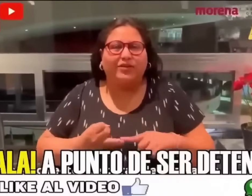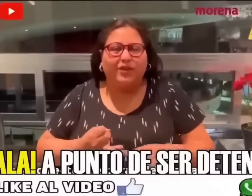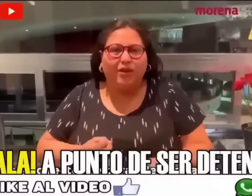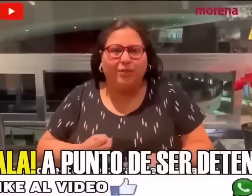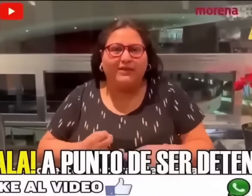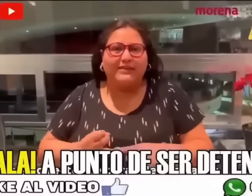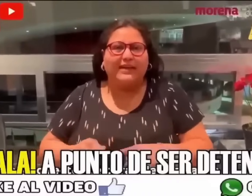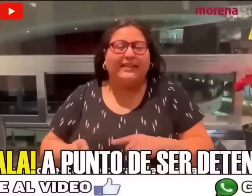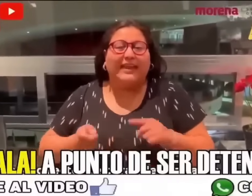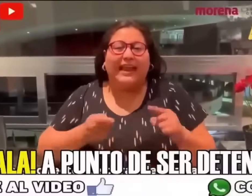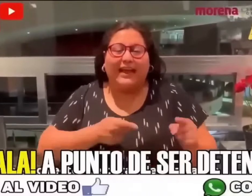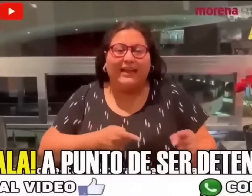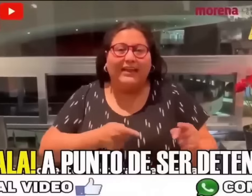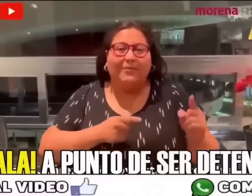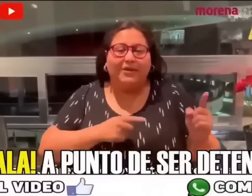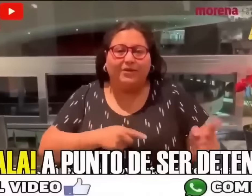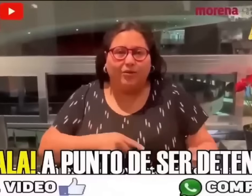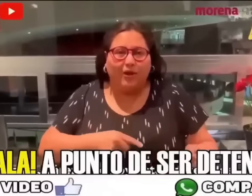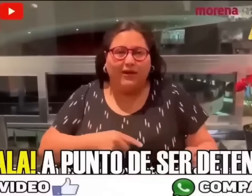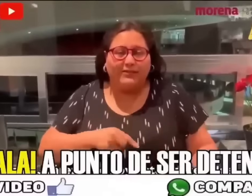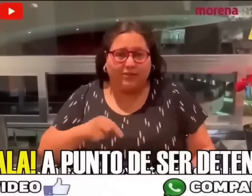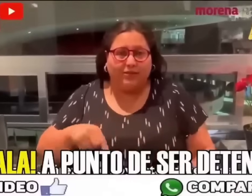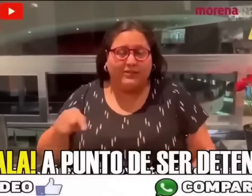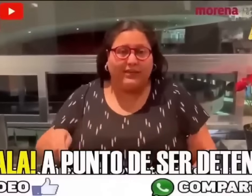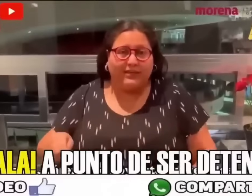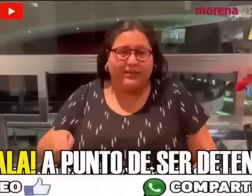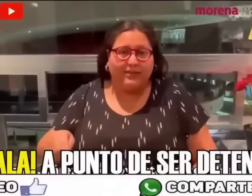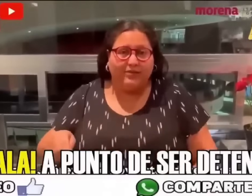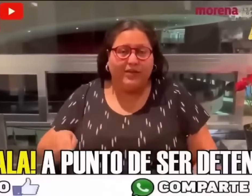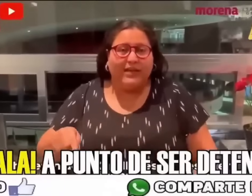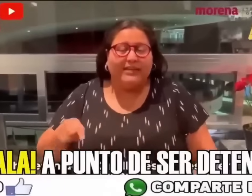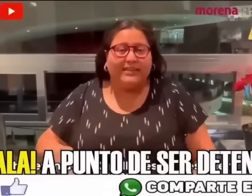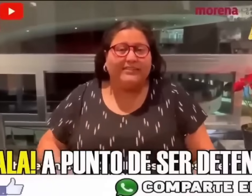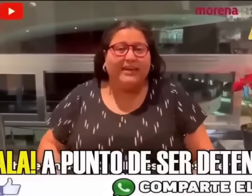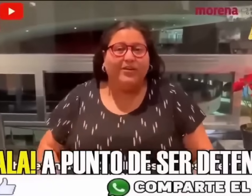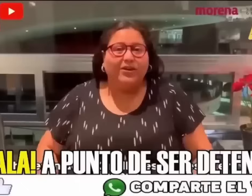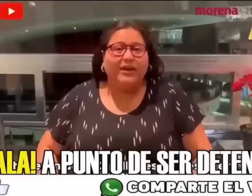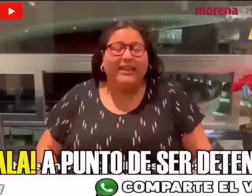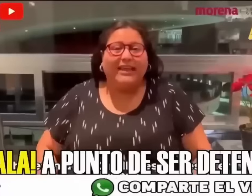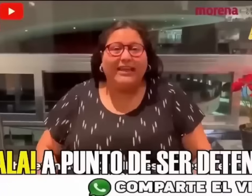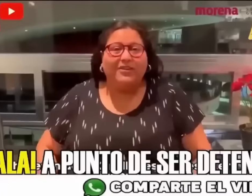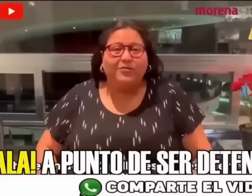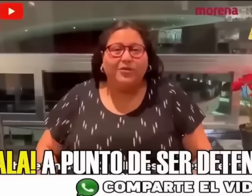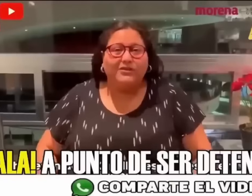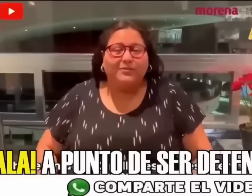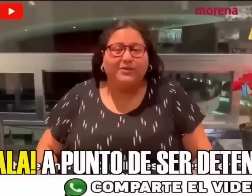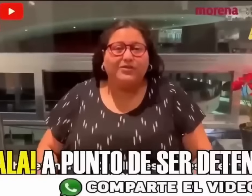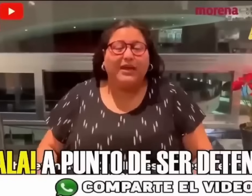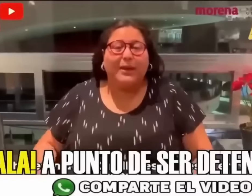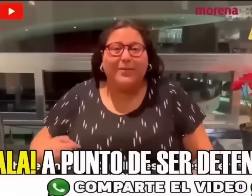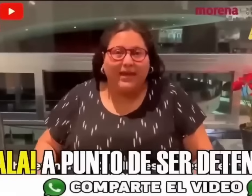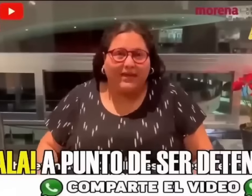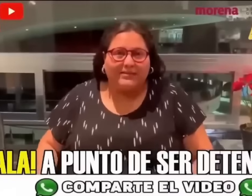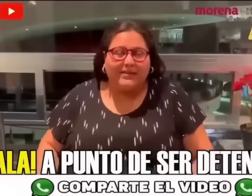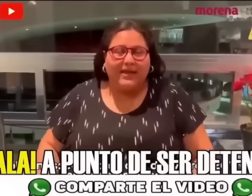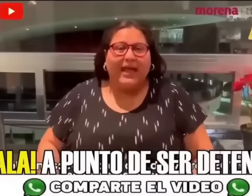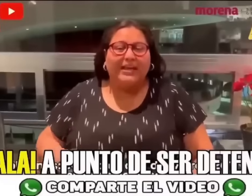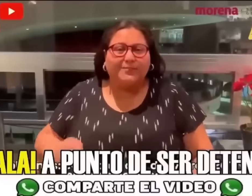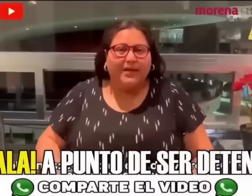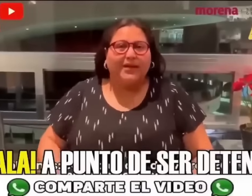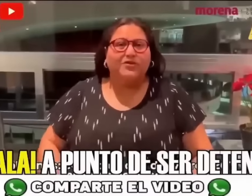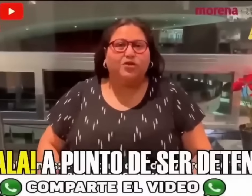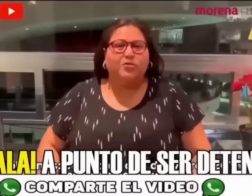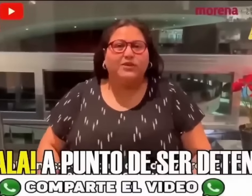jurídico y el director de obras de la alcaldía Benito Juárez, que hoy están detenidos, se hicieron de 500 millones de pesos en